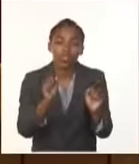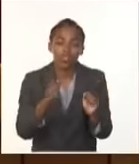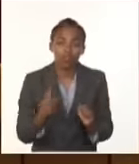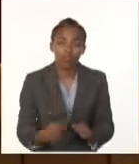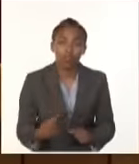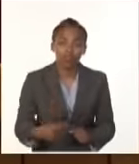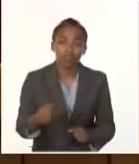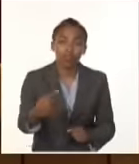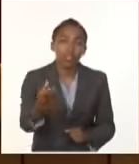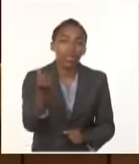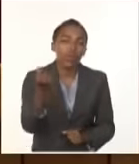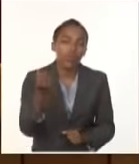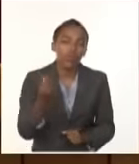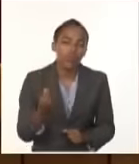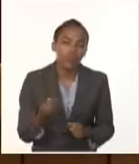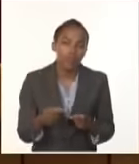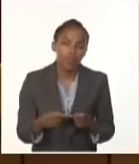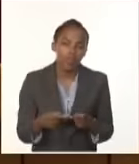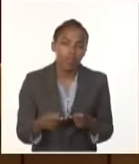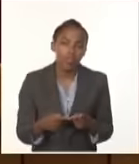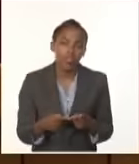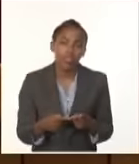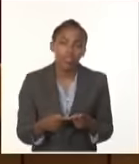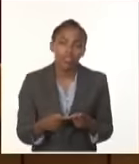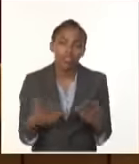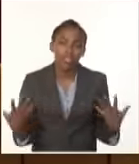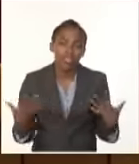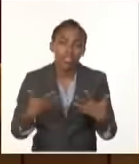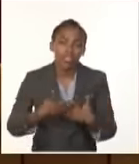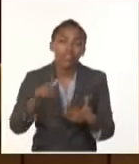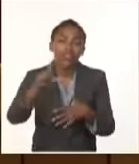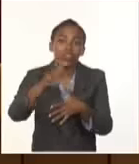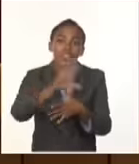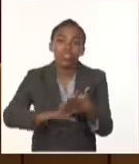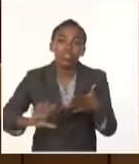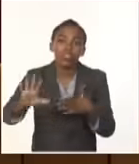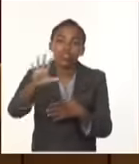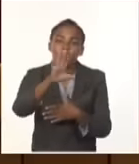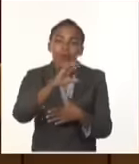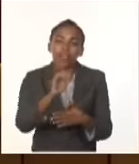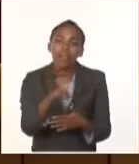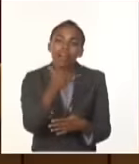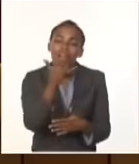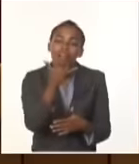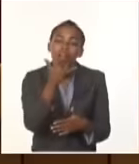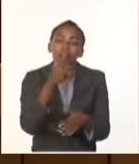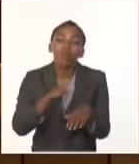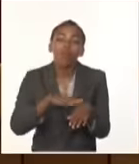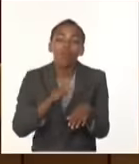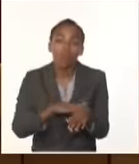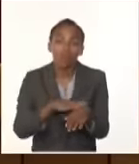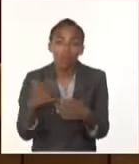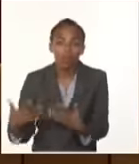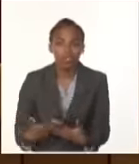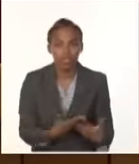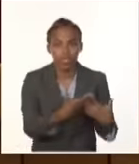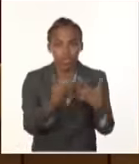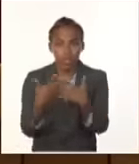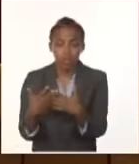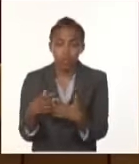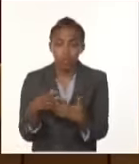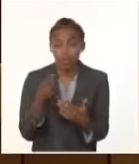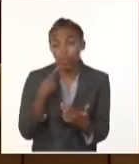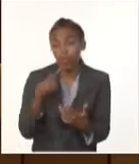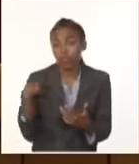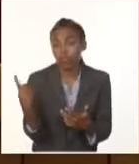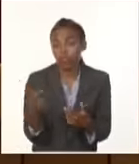su economía, rota su natural relación con Latinoamérica por presiones de los yanquis que nos declararon sus enemigos bajo